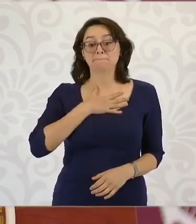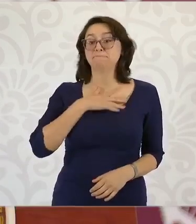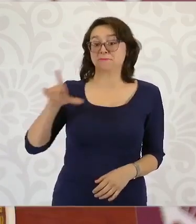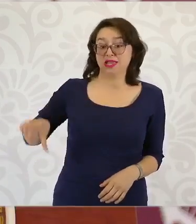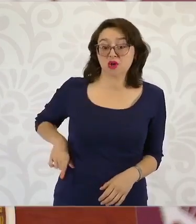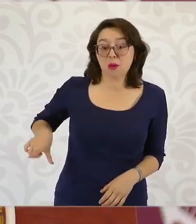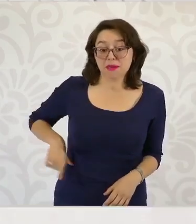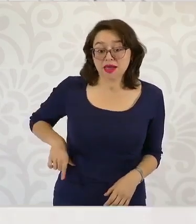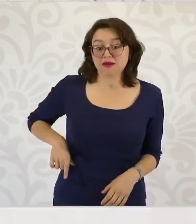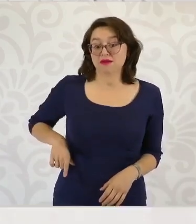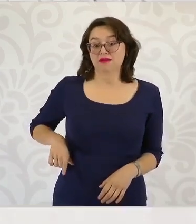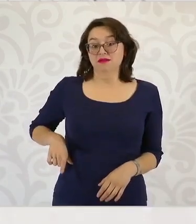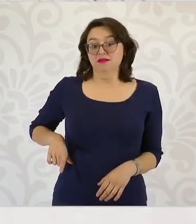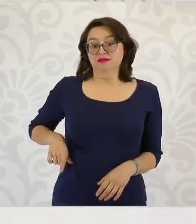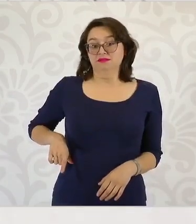otros gobiernos,